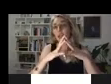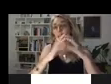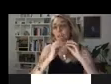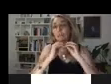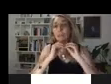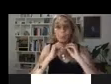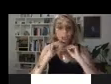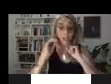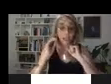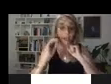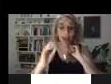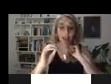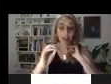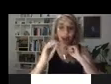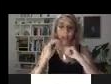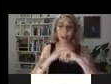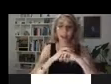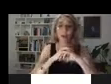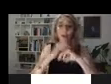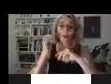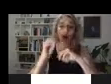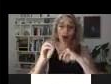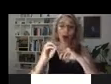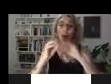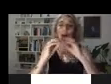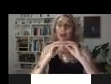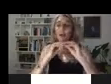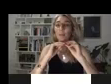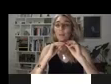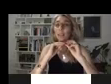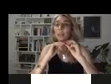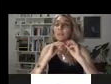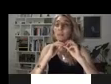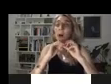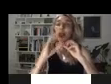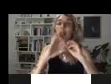a poner el eje o a